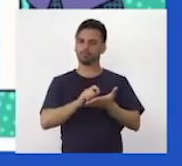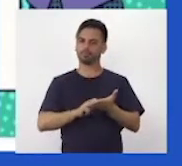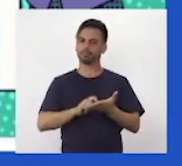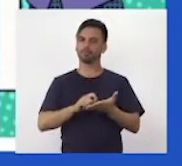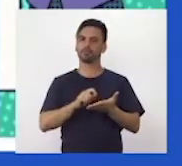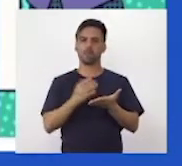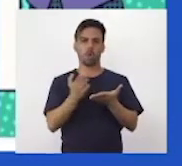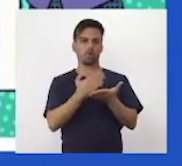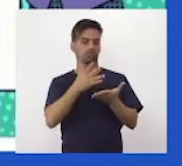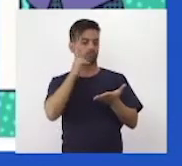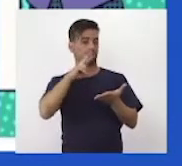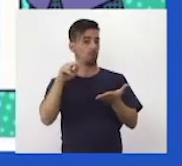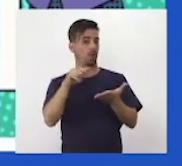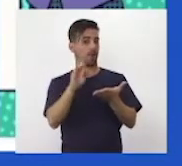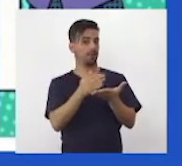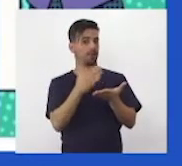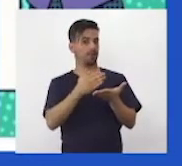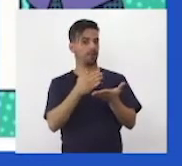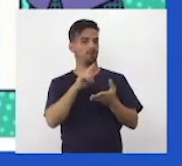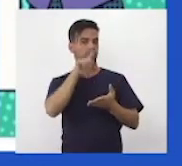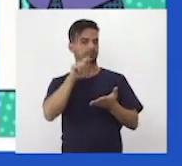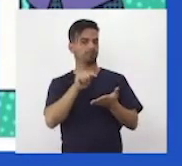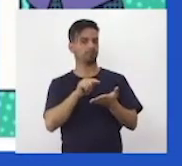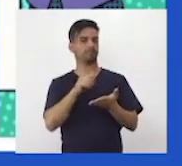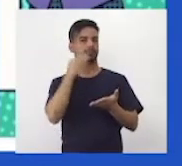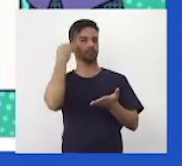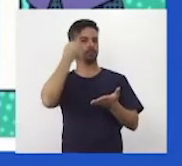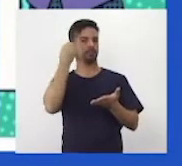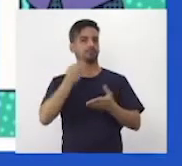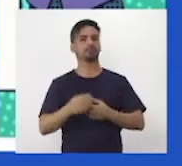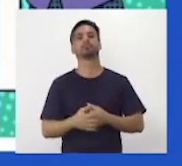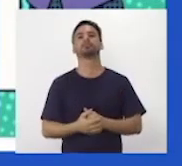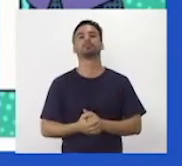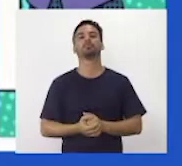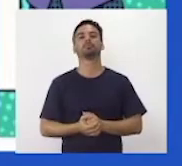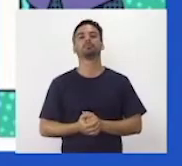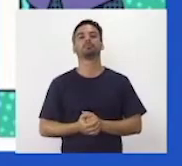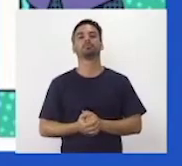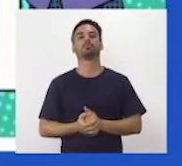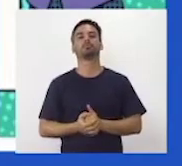momentico para que lo busques en tu libro y lo consultes.